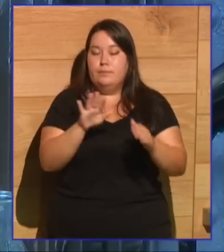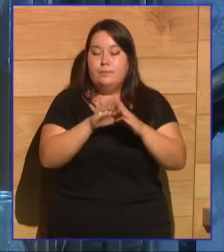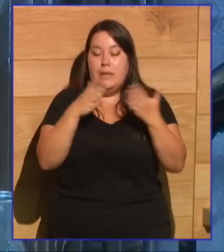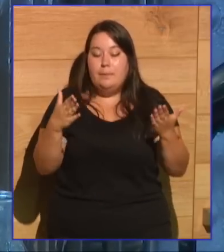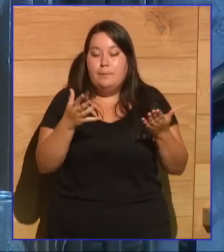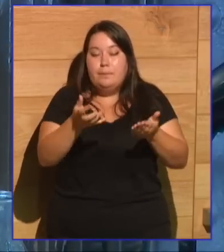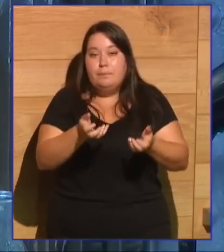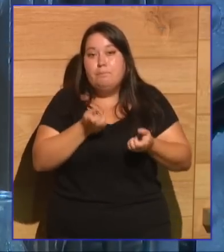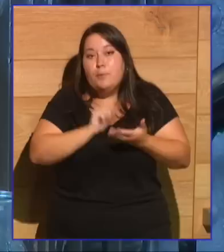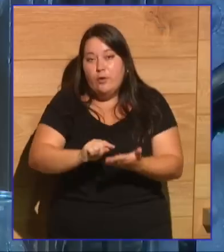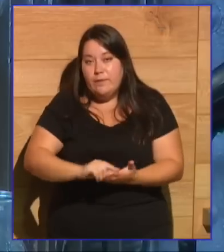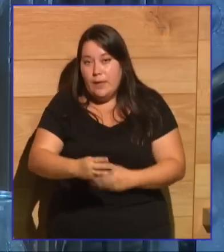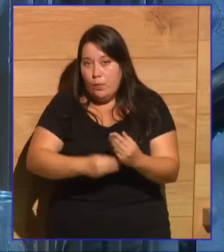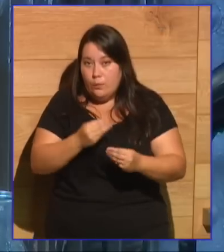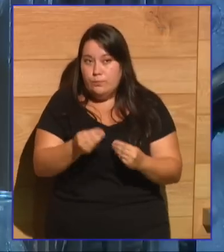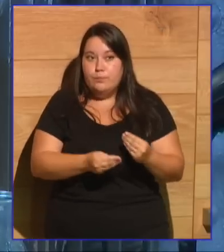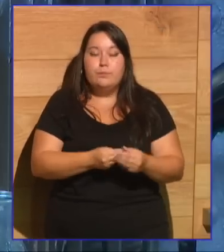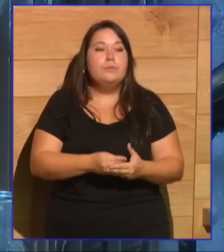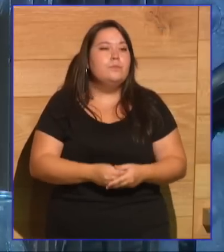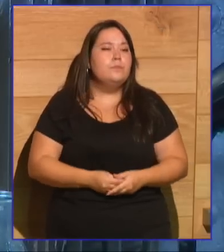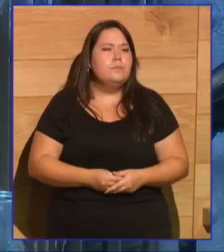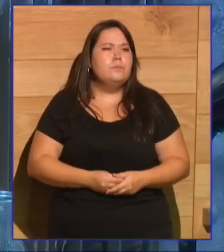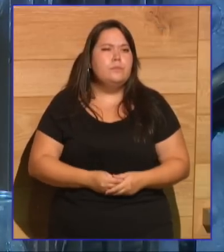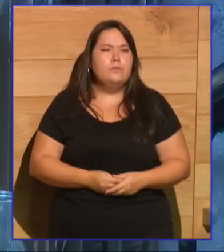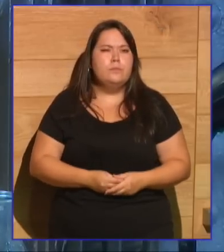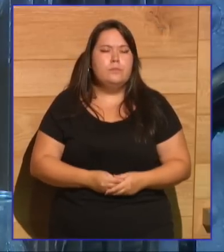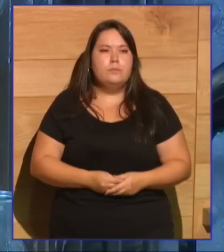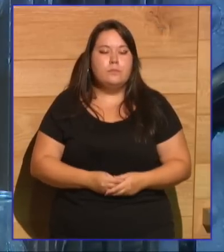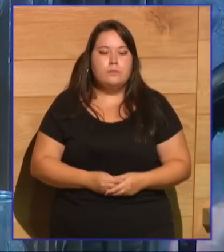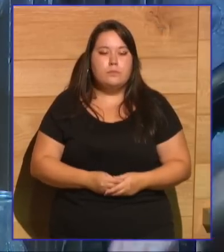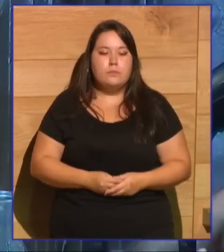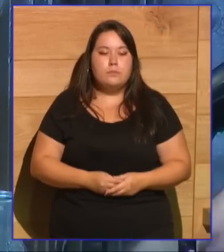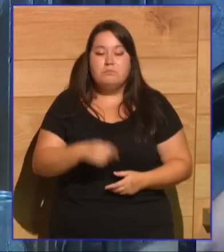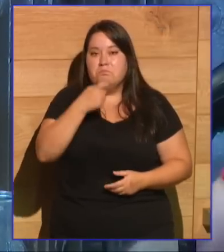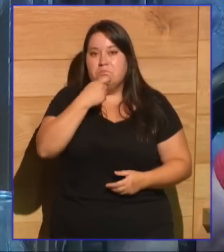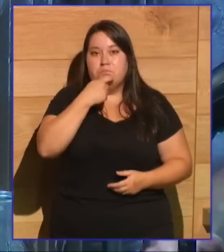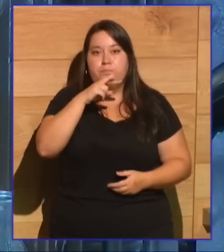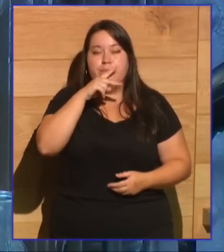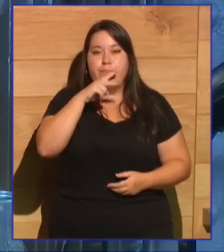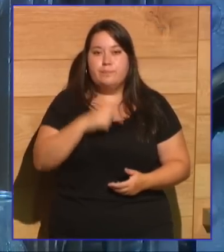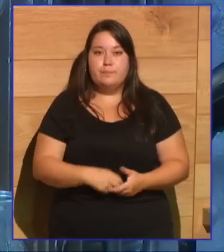mcbride lo que lo que dice spielberg es que se encontraba todo el rato hart por ejemplo